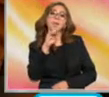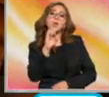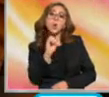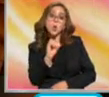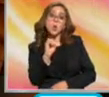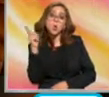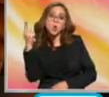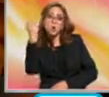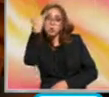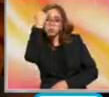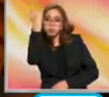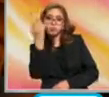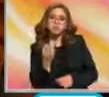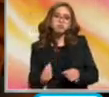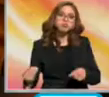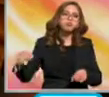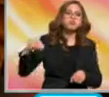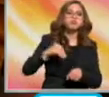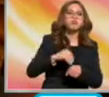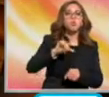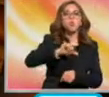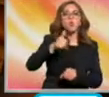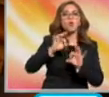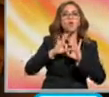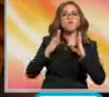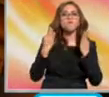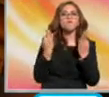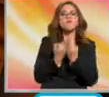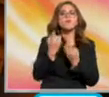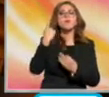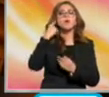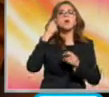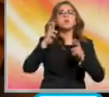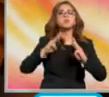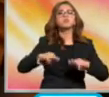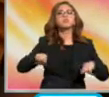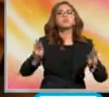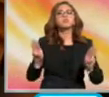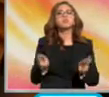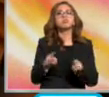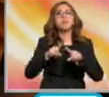esta misma obra de este modo. Vamos a escuchar un poquito sobre...